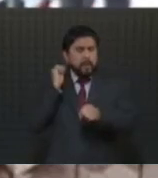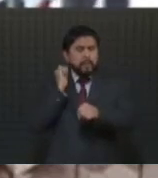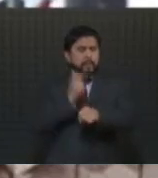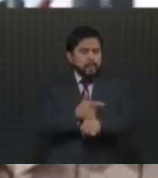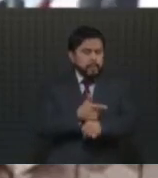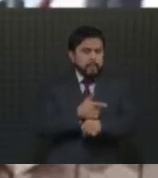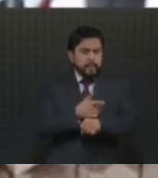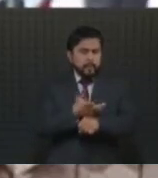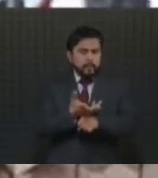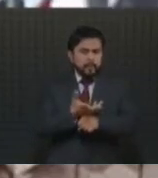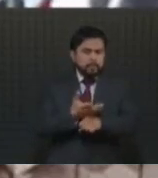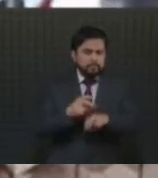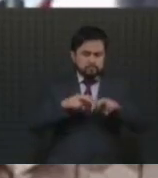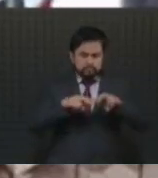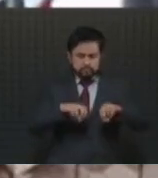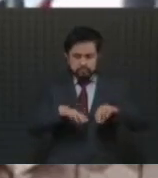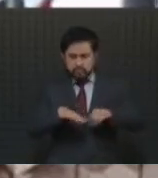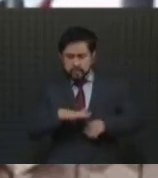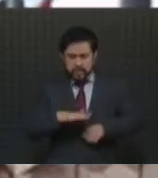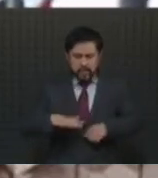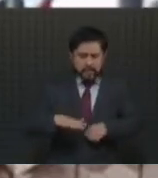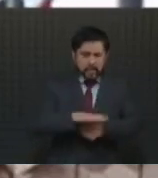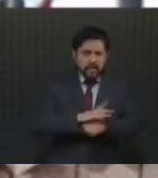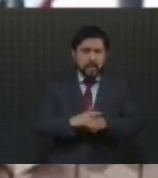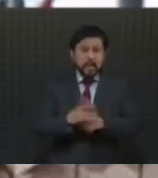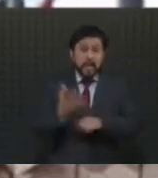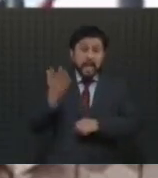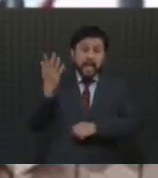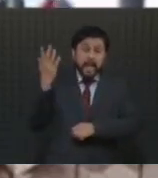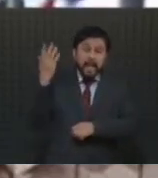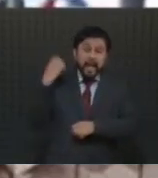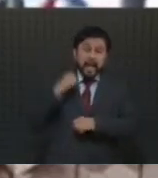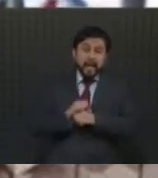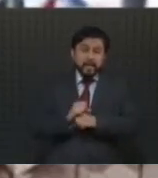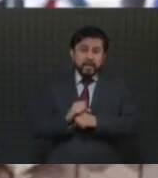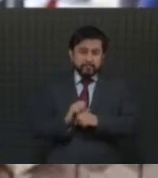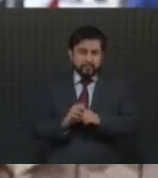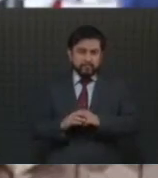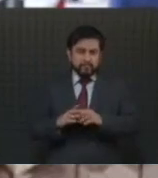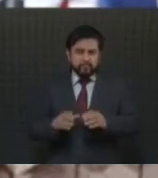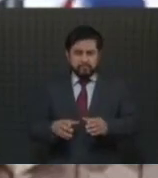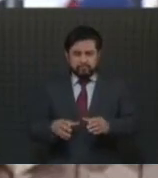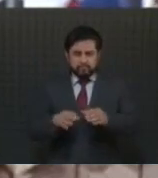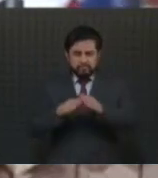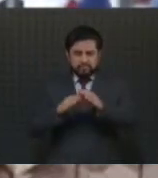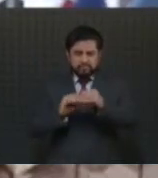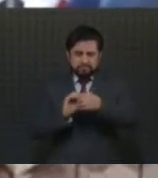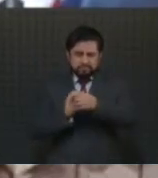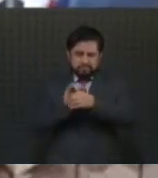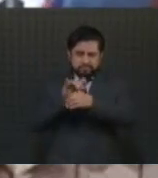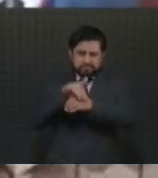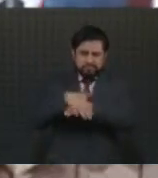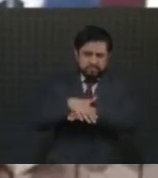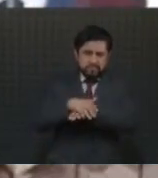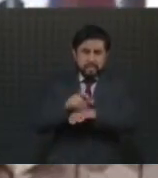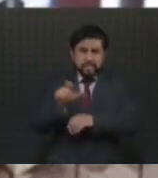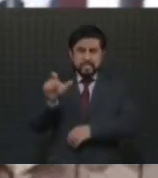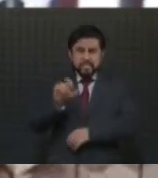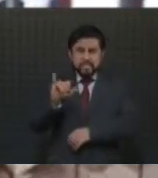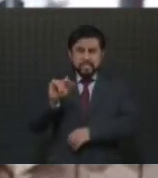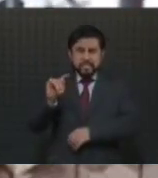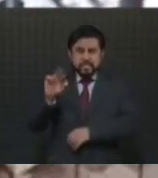los restos de la erupción del Chitle, el lugar donde sería su